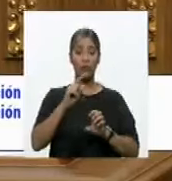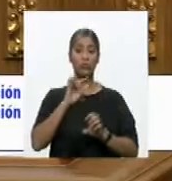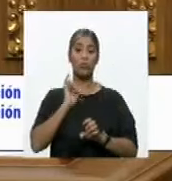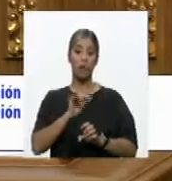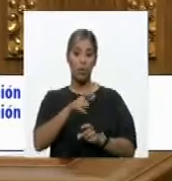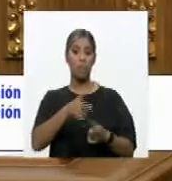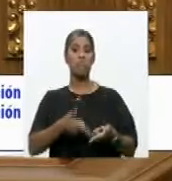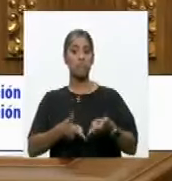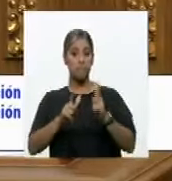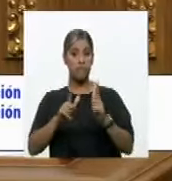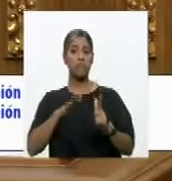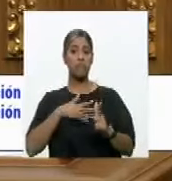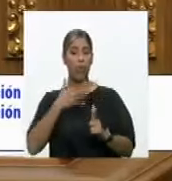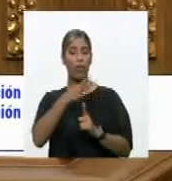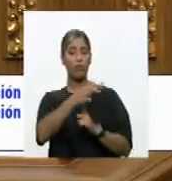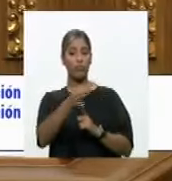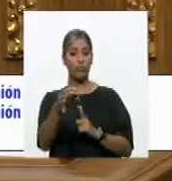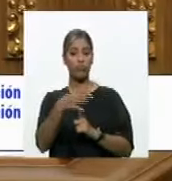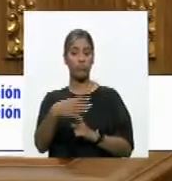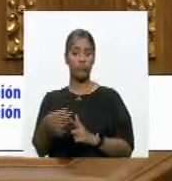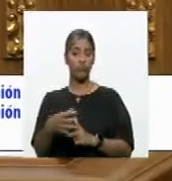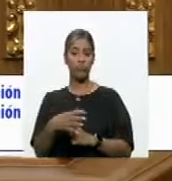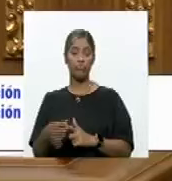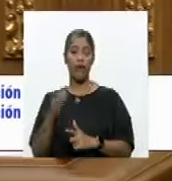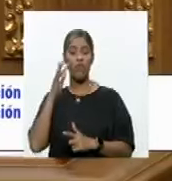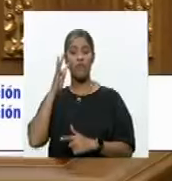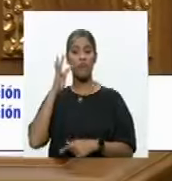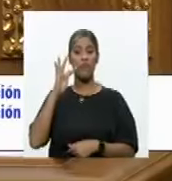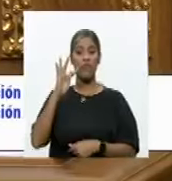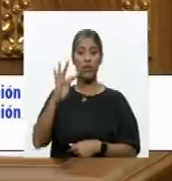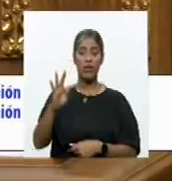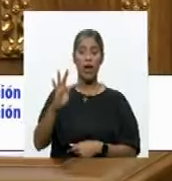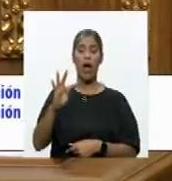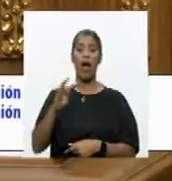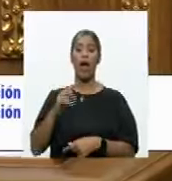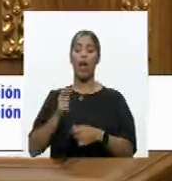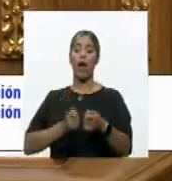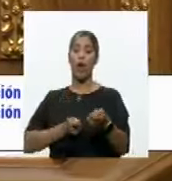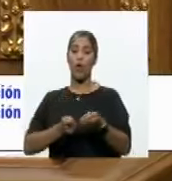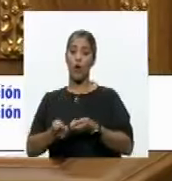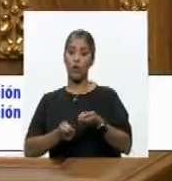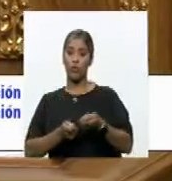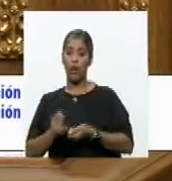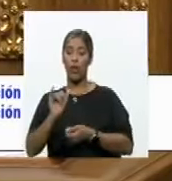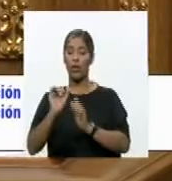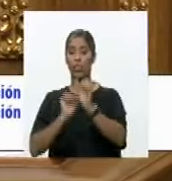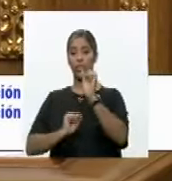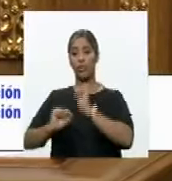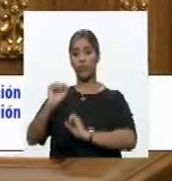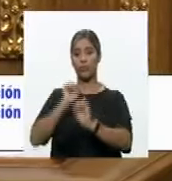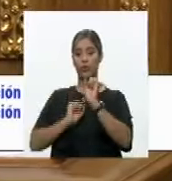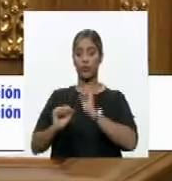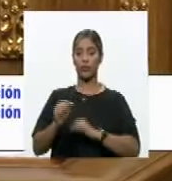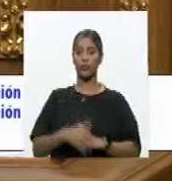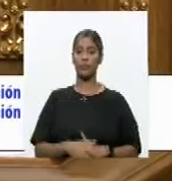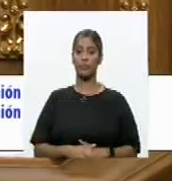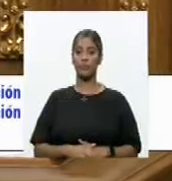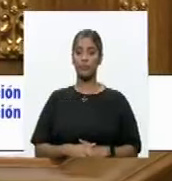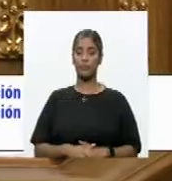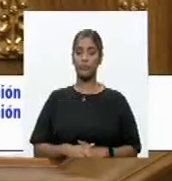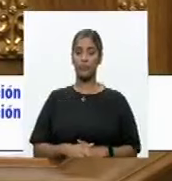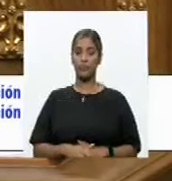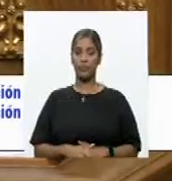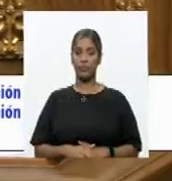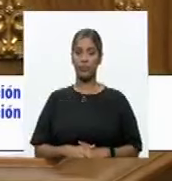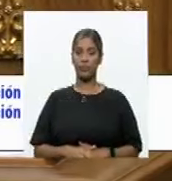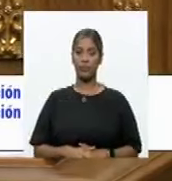son aptos, elegibles para ocupar los cargos de Fiscal General de la República, Defensor General, Defensor del Pueblo y